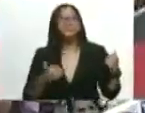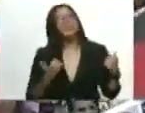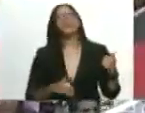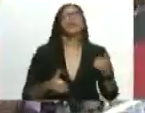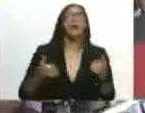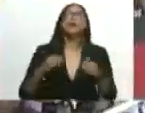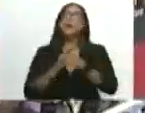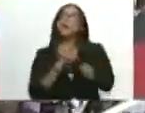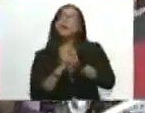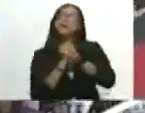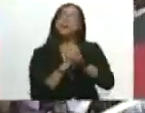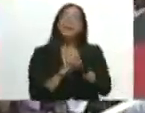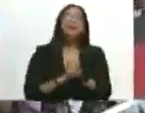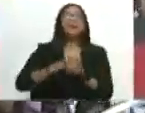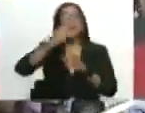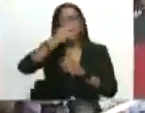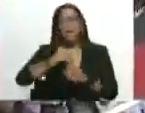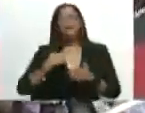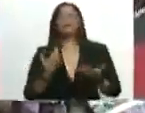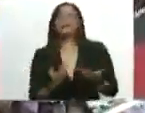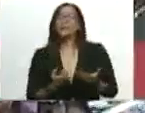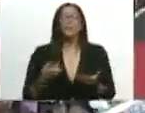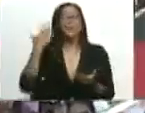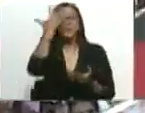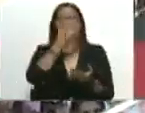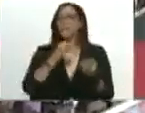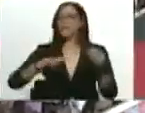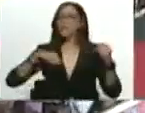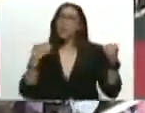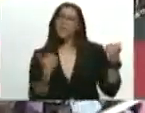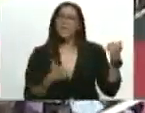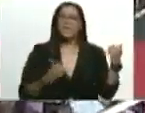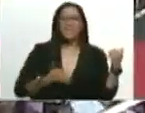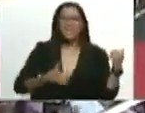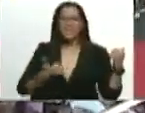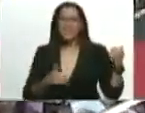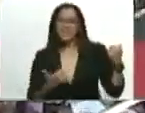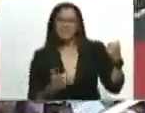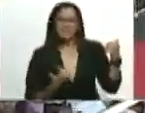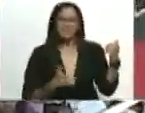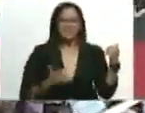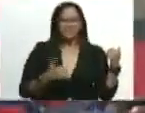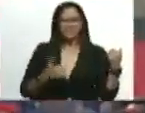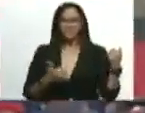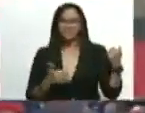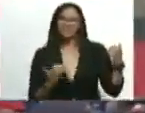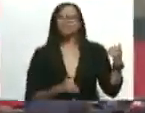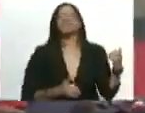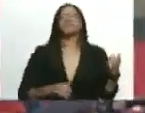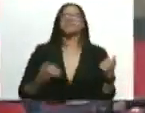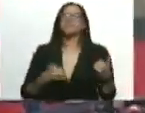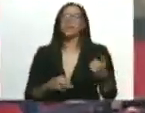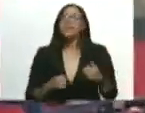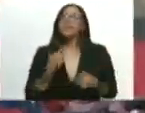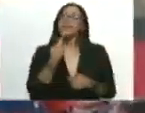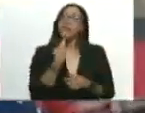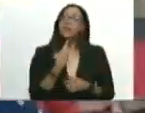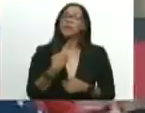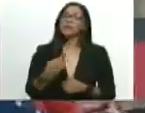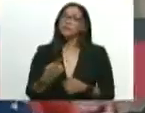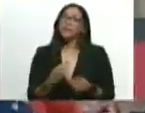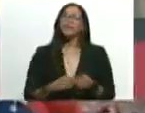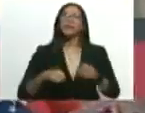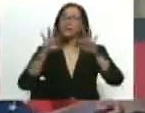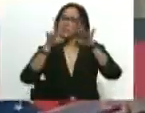y el compañero Linares con su hermosa mantolina le